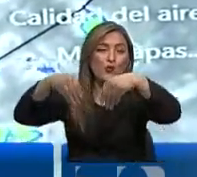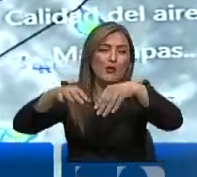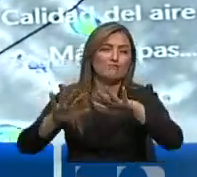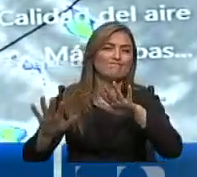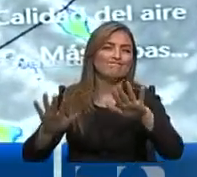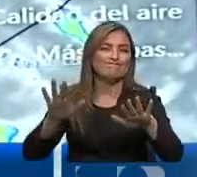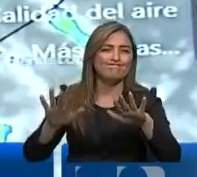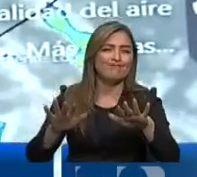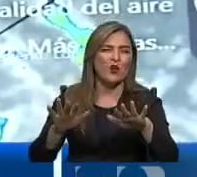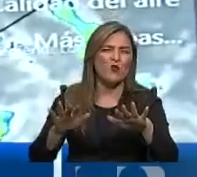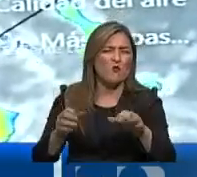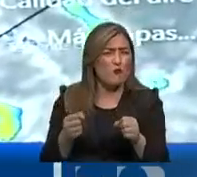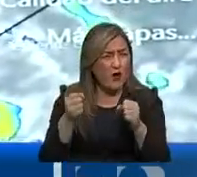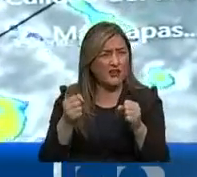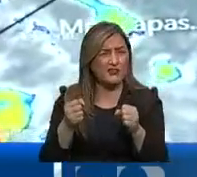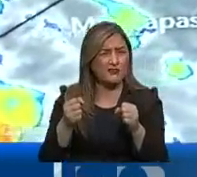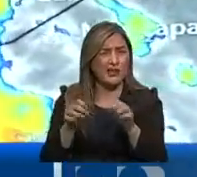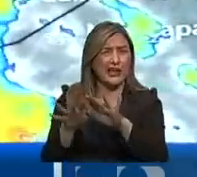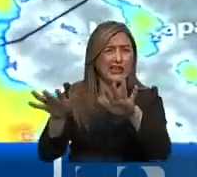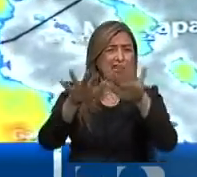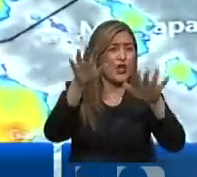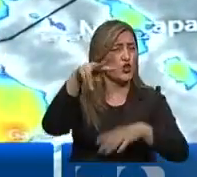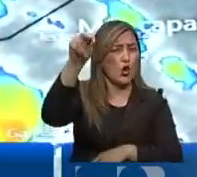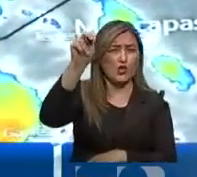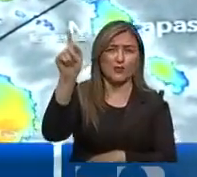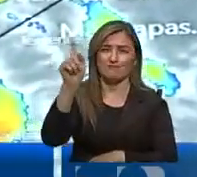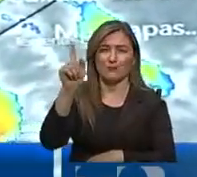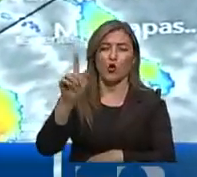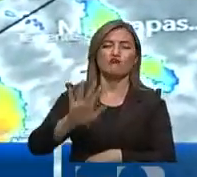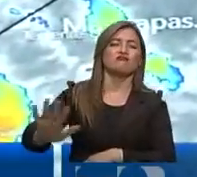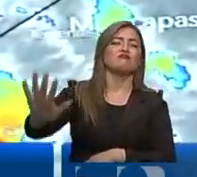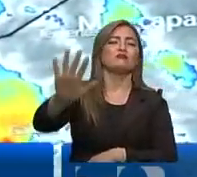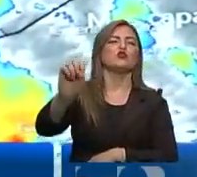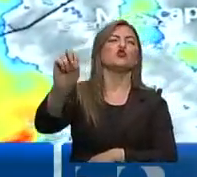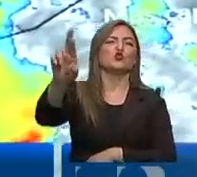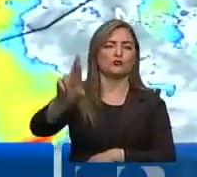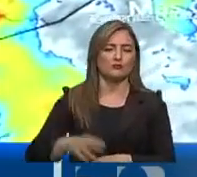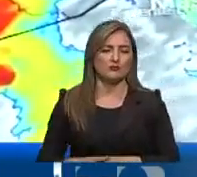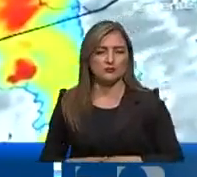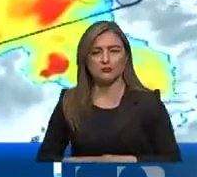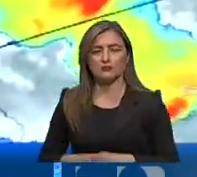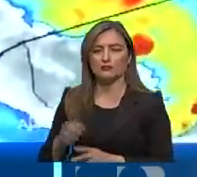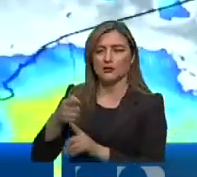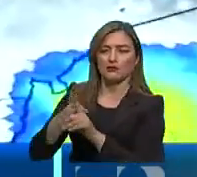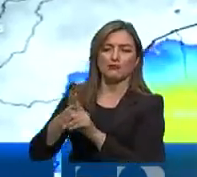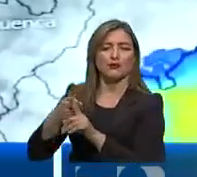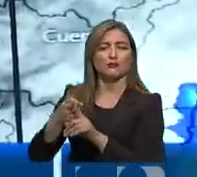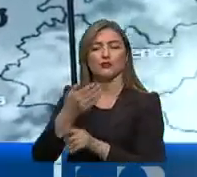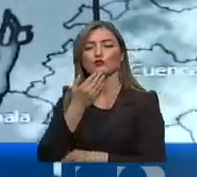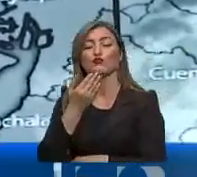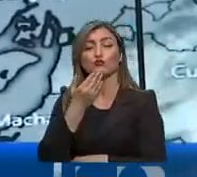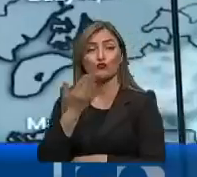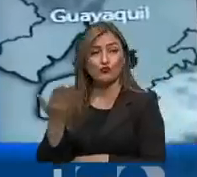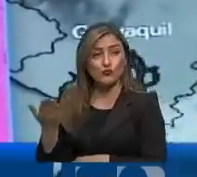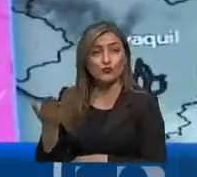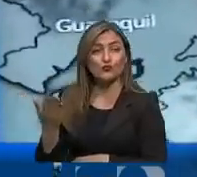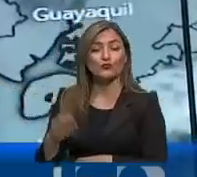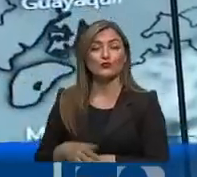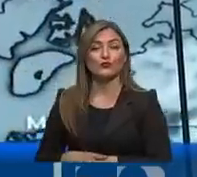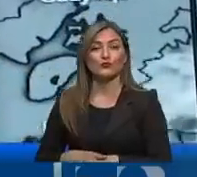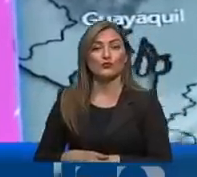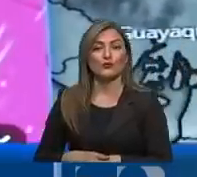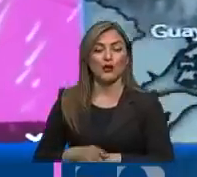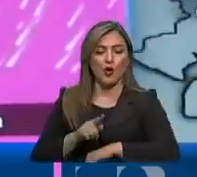precipitaciones, estas no serían tan generalizadas en la zona norte de la ciudad. Perfecto. Ahora cuéntenos cómo va a estar la temperatura a la